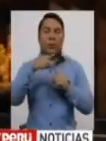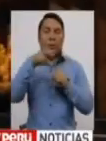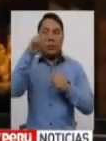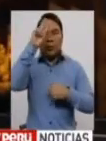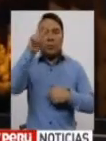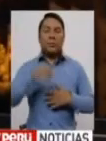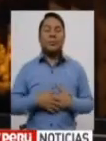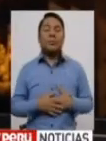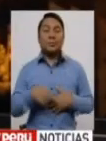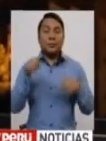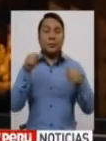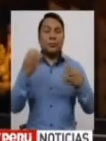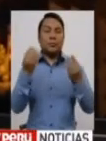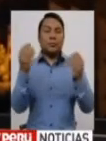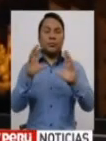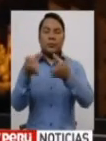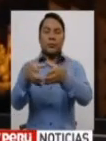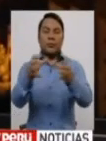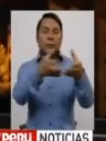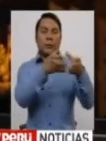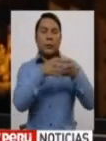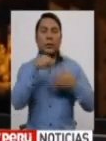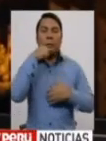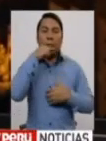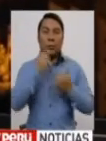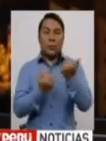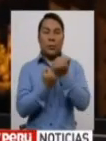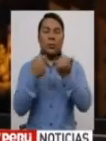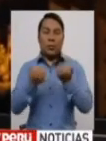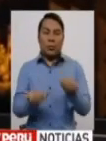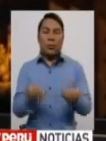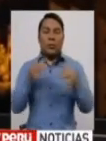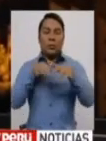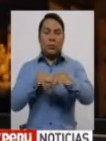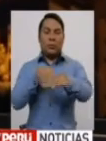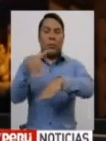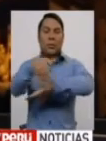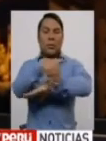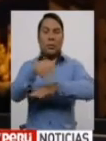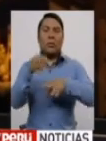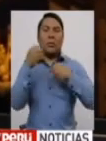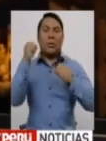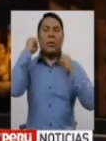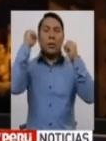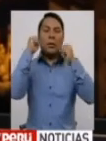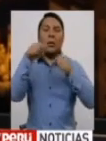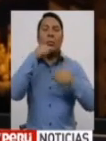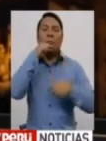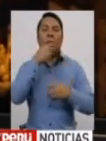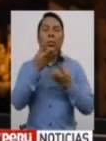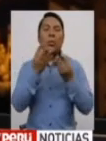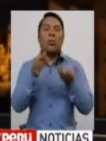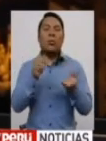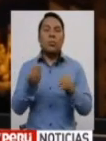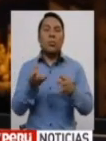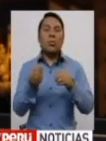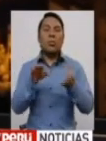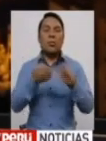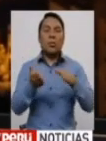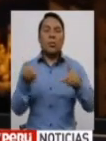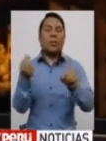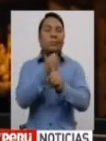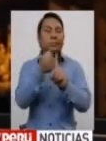Bueno, más de 60 organizaciones feministas marcharon hoy por las calles de Lima en protesta por las mujeres muertas y sobrevivientes de la